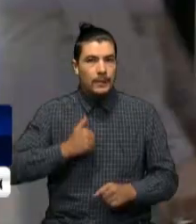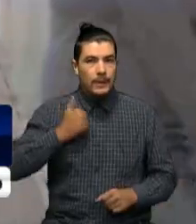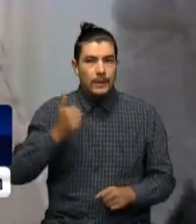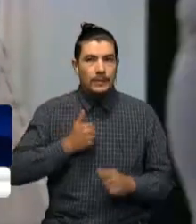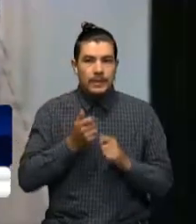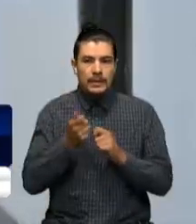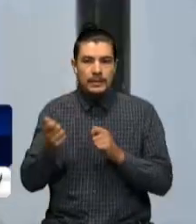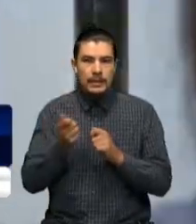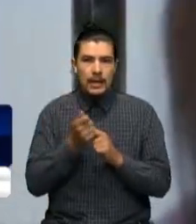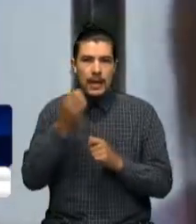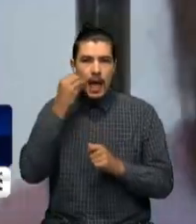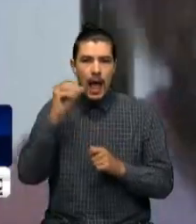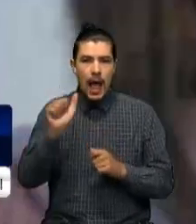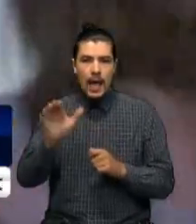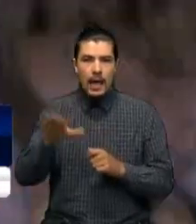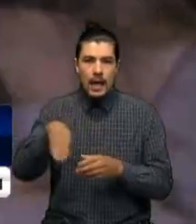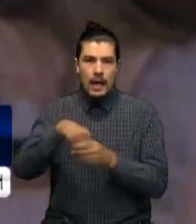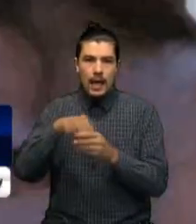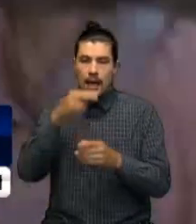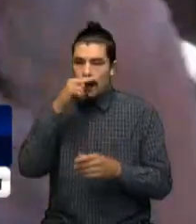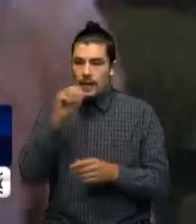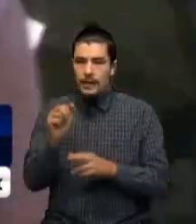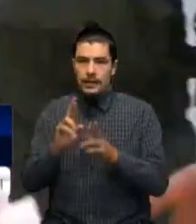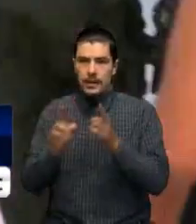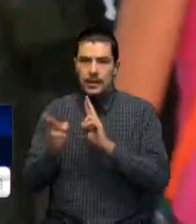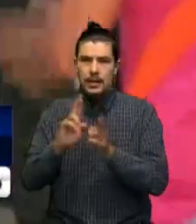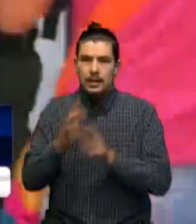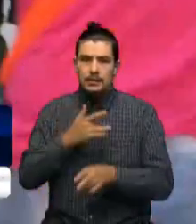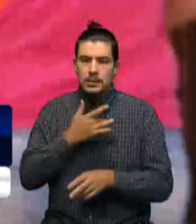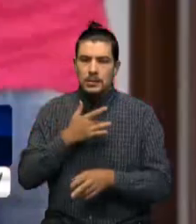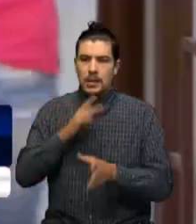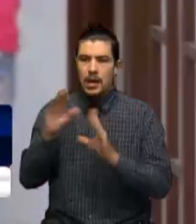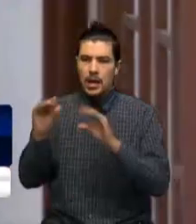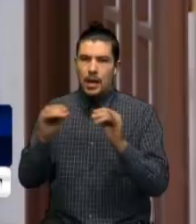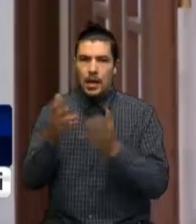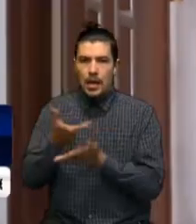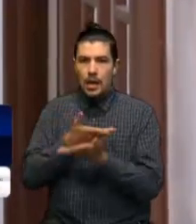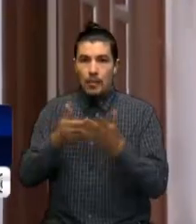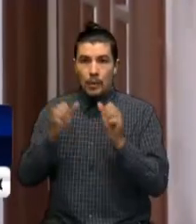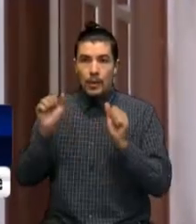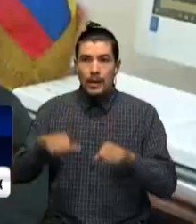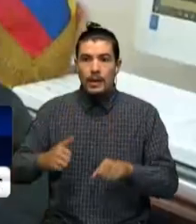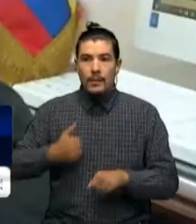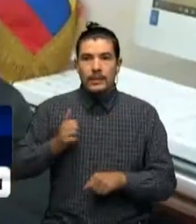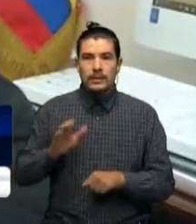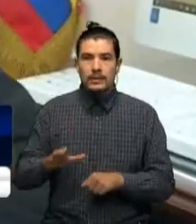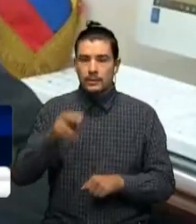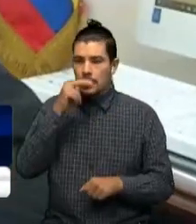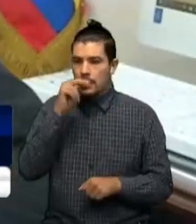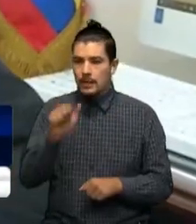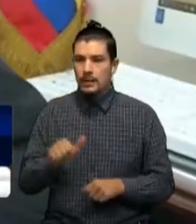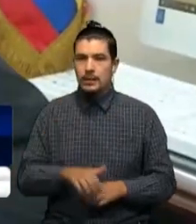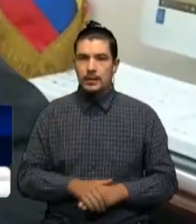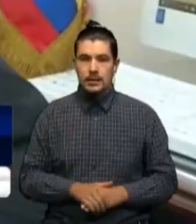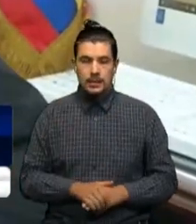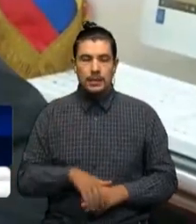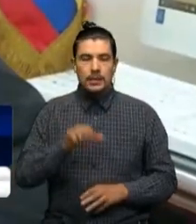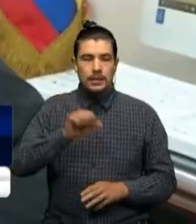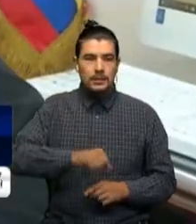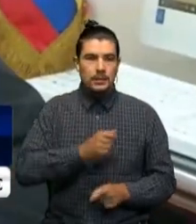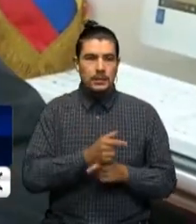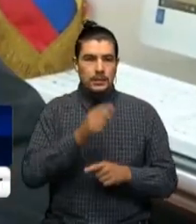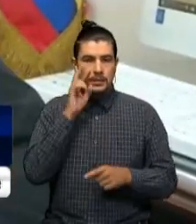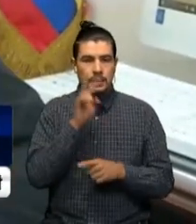su cercanía a la abuela de la niña con quien tenía una relación sentimental para accederla carnalmente al parecer se pudo evidenciar